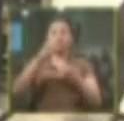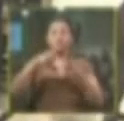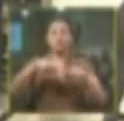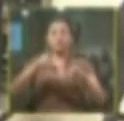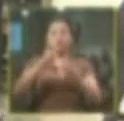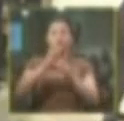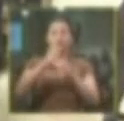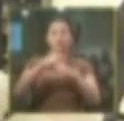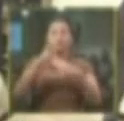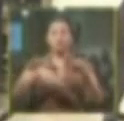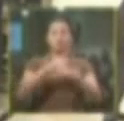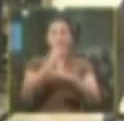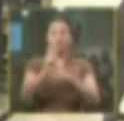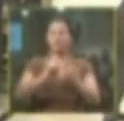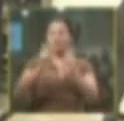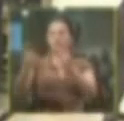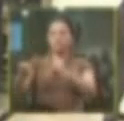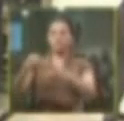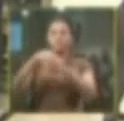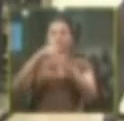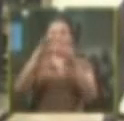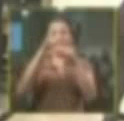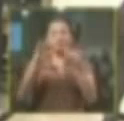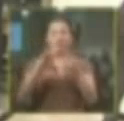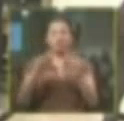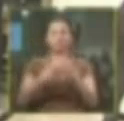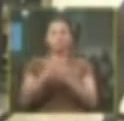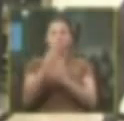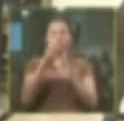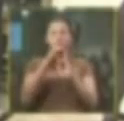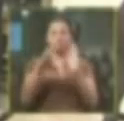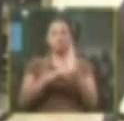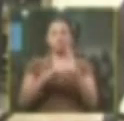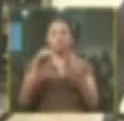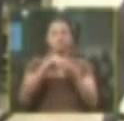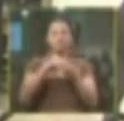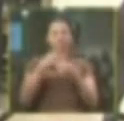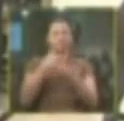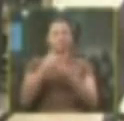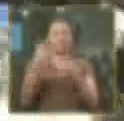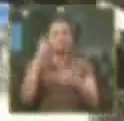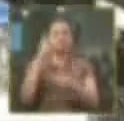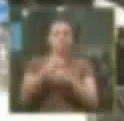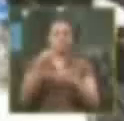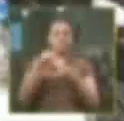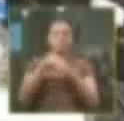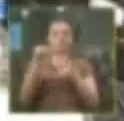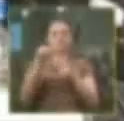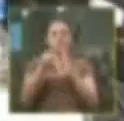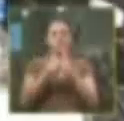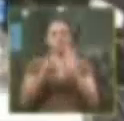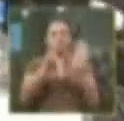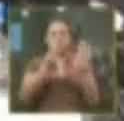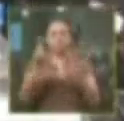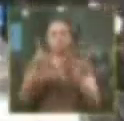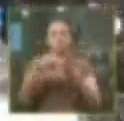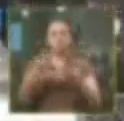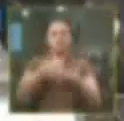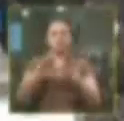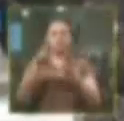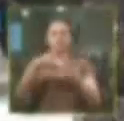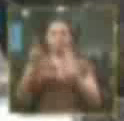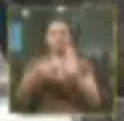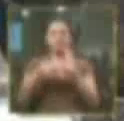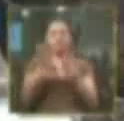un régimen de transición en el texto de la nueva Constitución, en virtud de lo dispuesto en el artículo 71 del Reglamento de Funcionamiento de